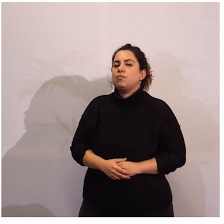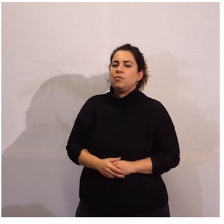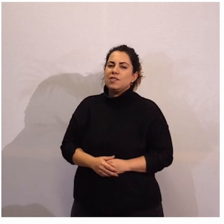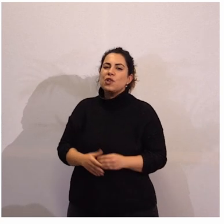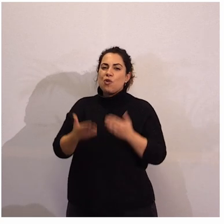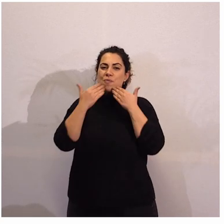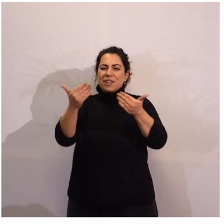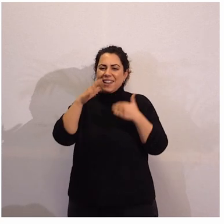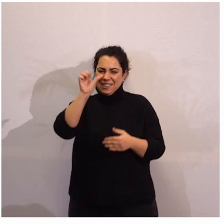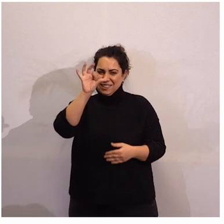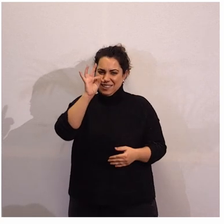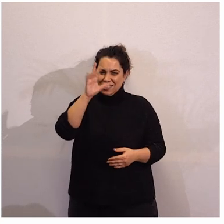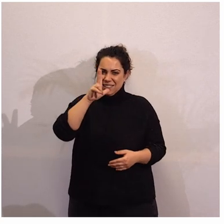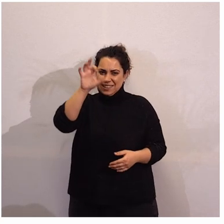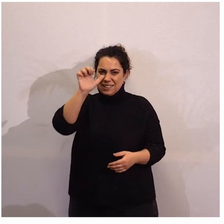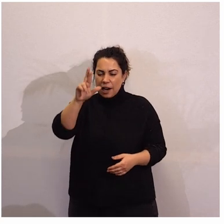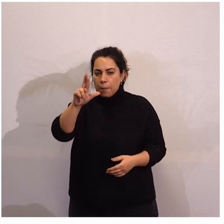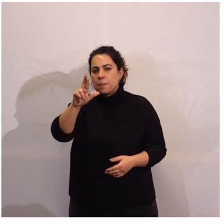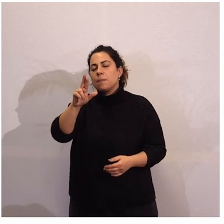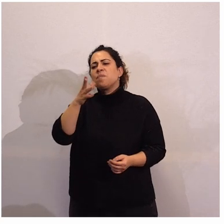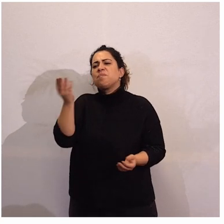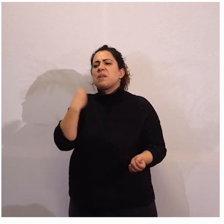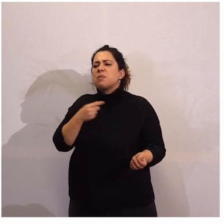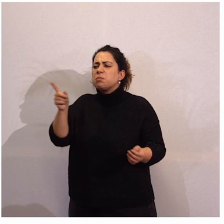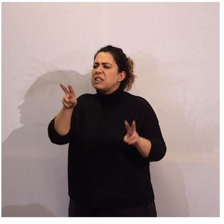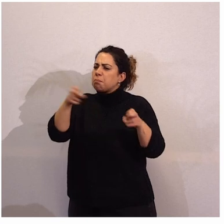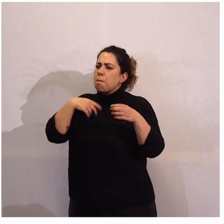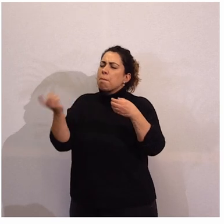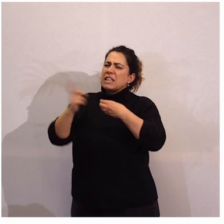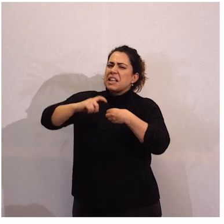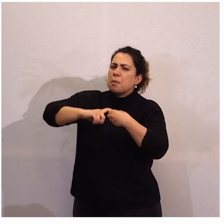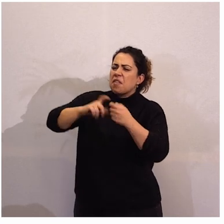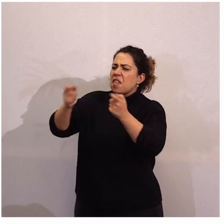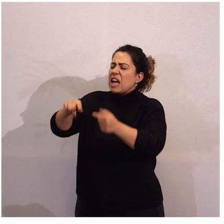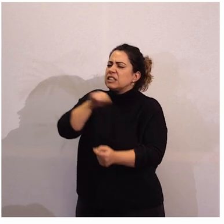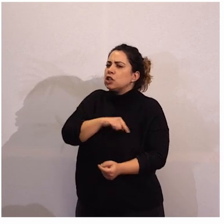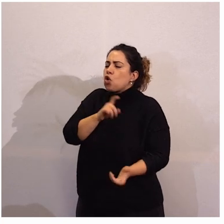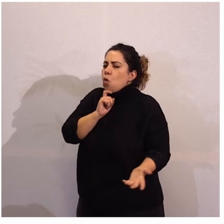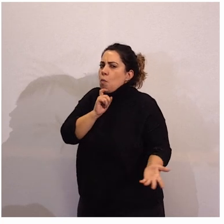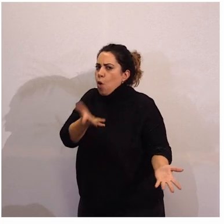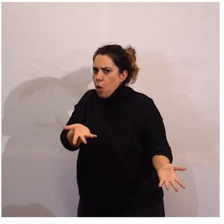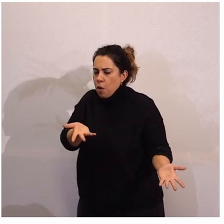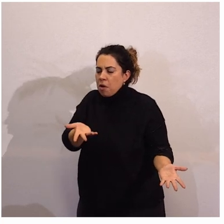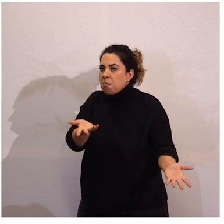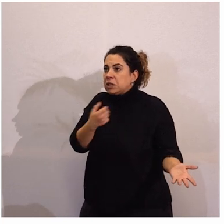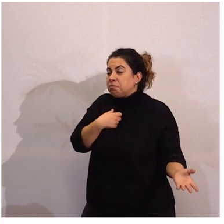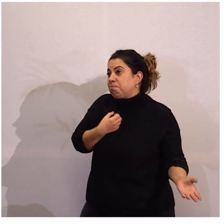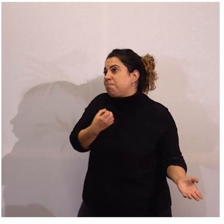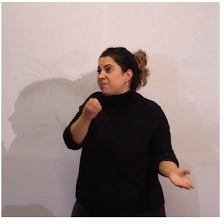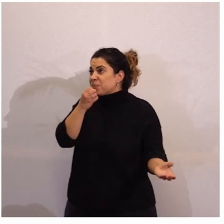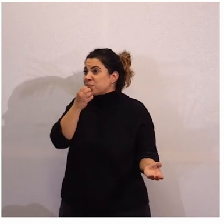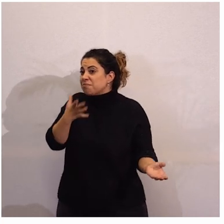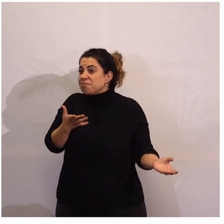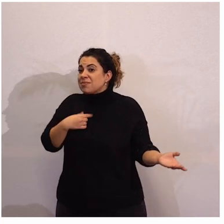Muchas gracias, Esther. ¿Y cómo te hace sentir estas participaciones? Bueno, me hacen sentir